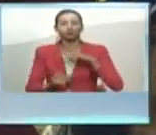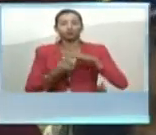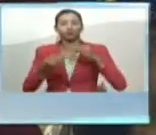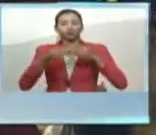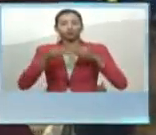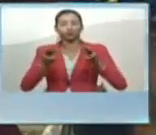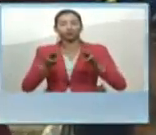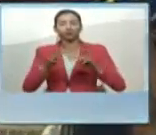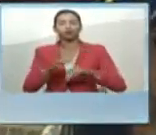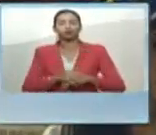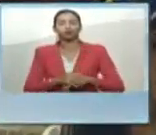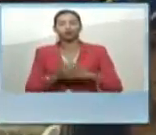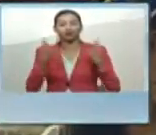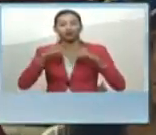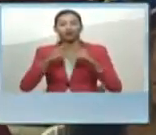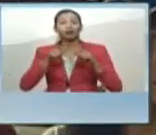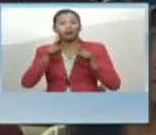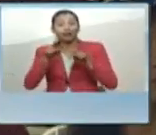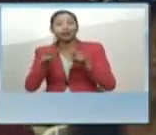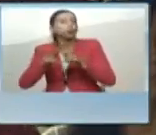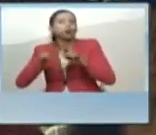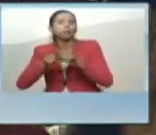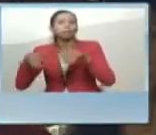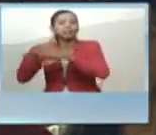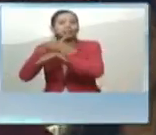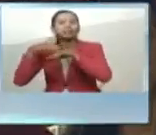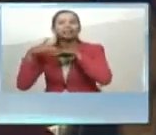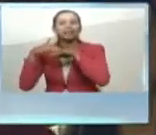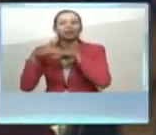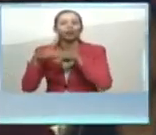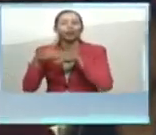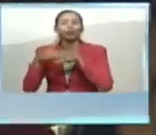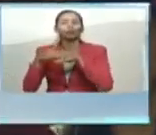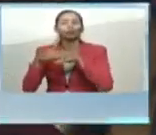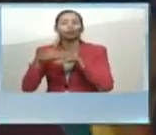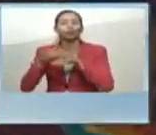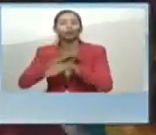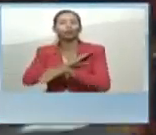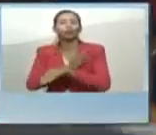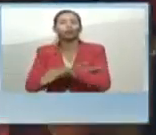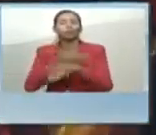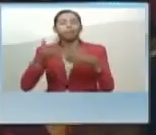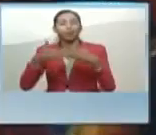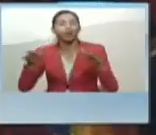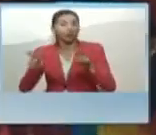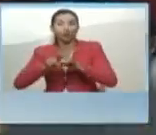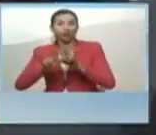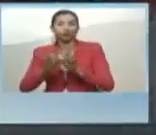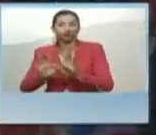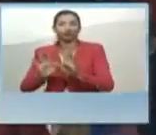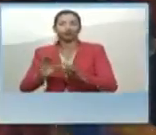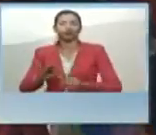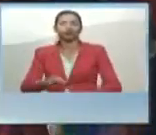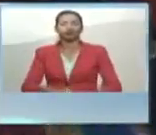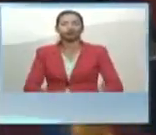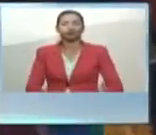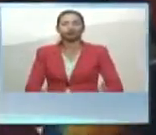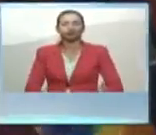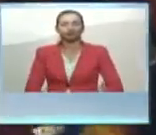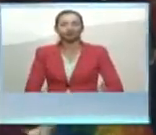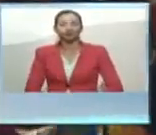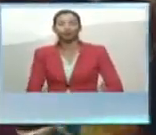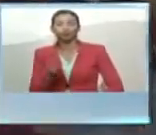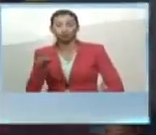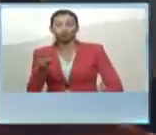se conviertan en verdaderos ministerios e instituciones del poder popular. Y en ese sentido, que también usted